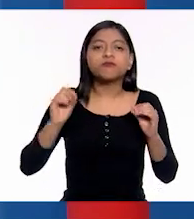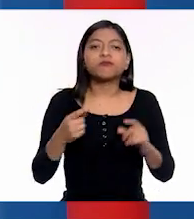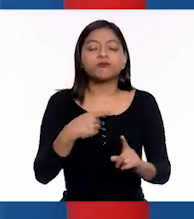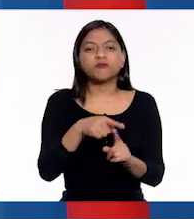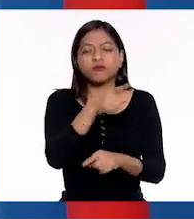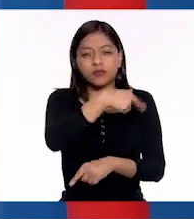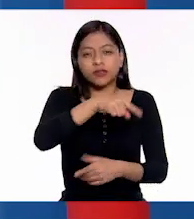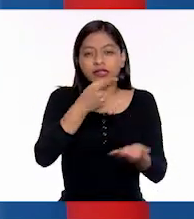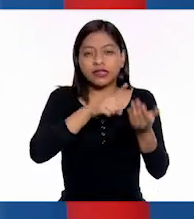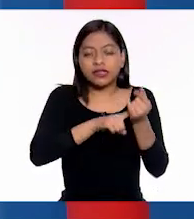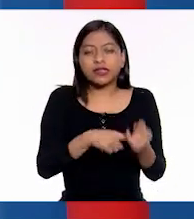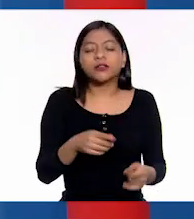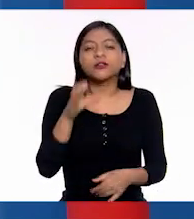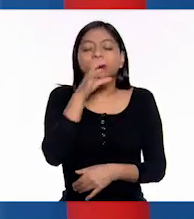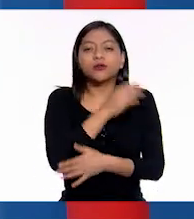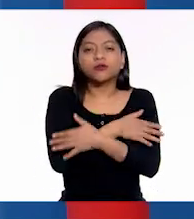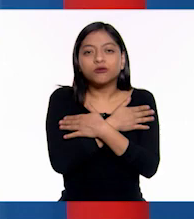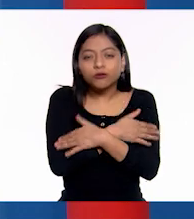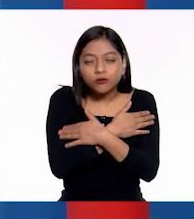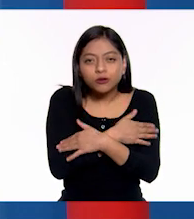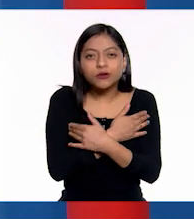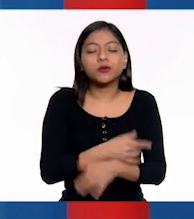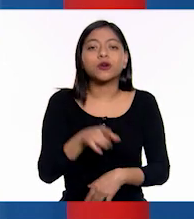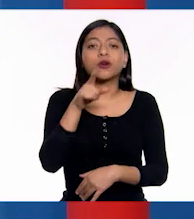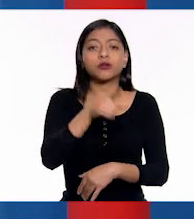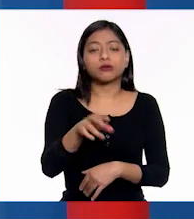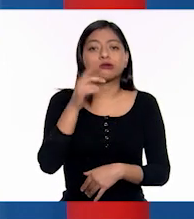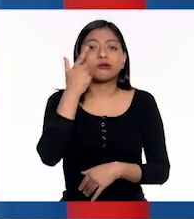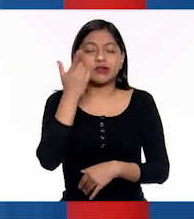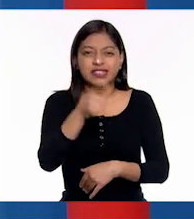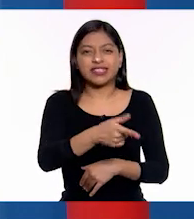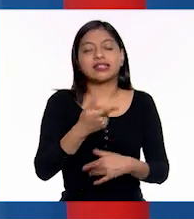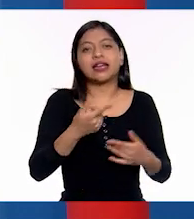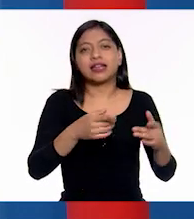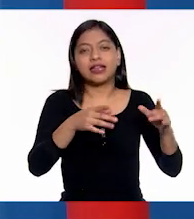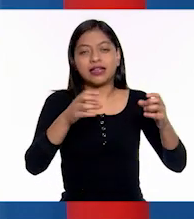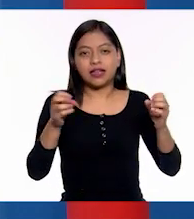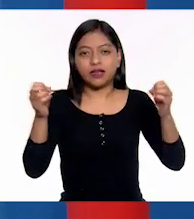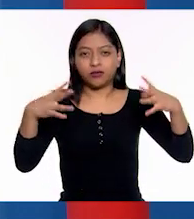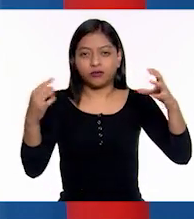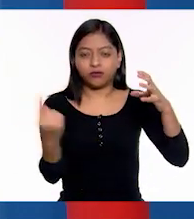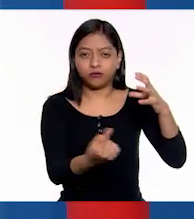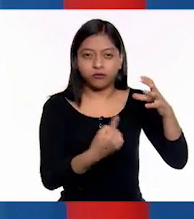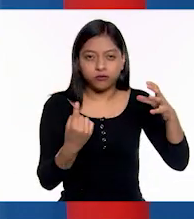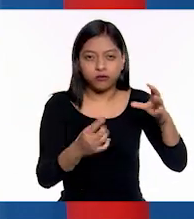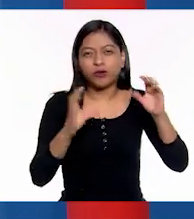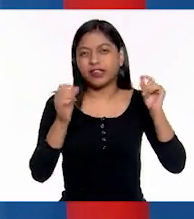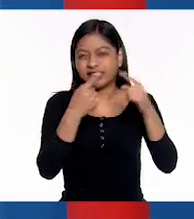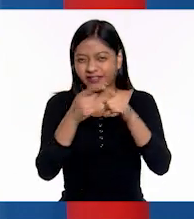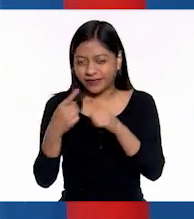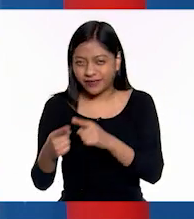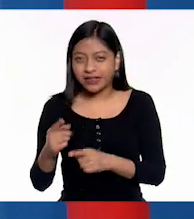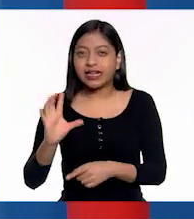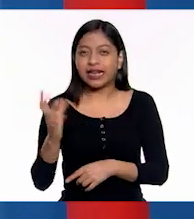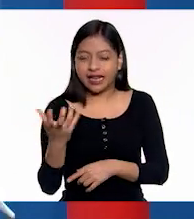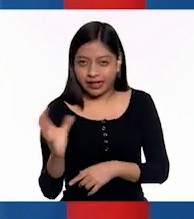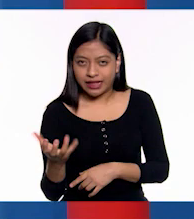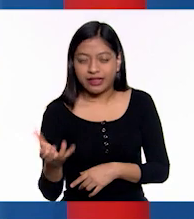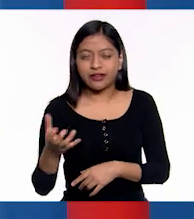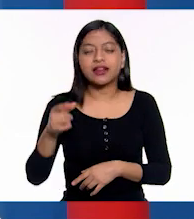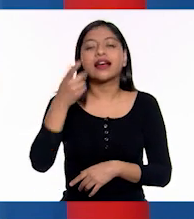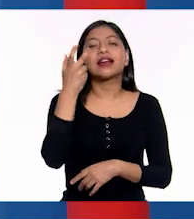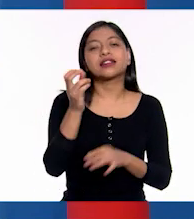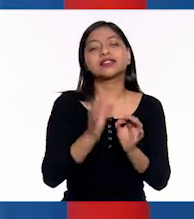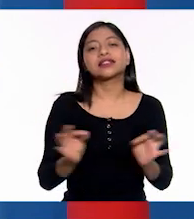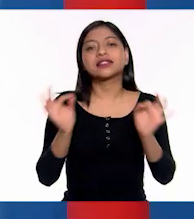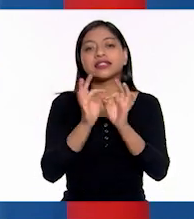más. Para la iluminación y el funcionamiento de los electrodomésticos se requiere energía eléctrica. ¿Recuerdan allá en casa